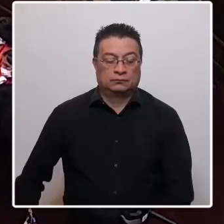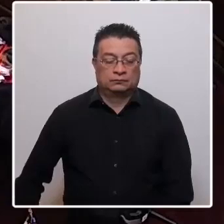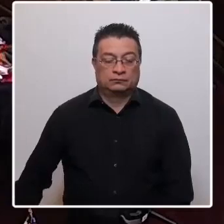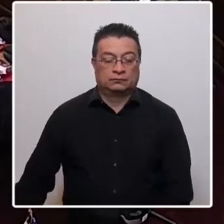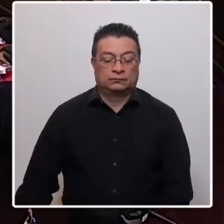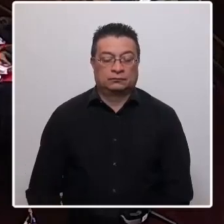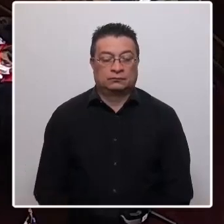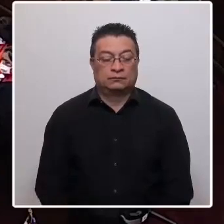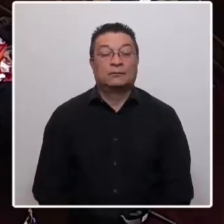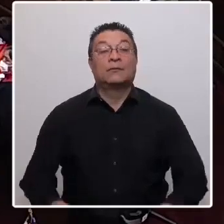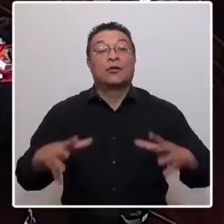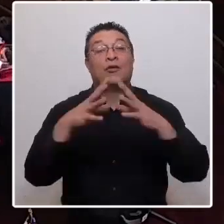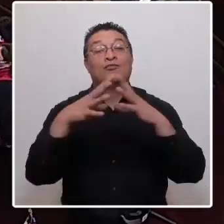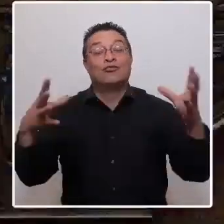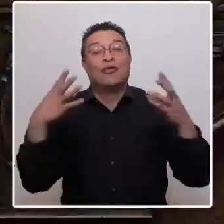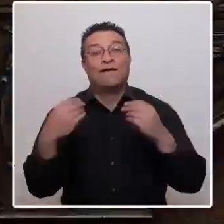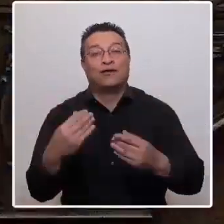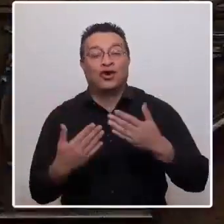Bueno, muy buenos días.